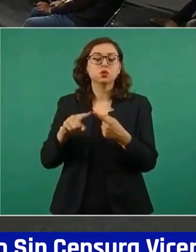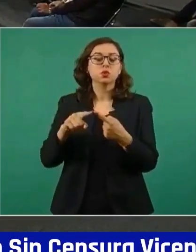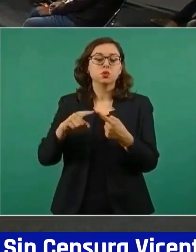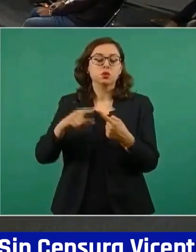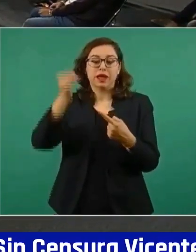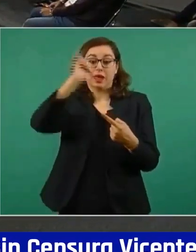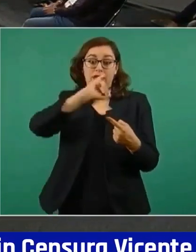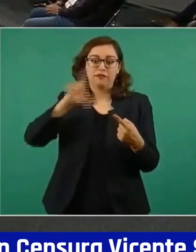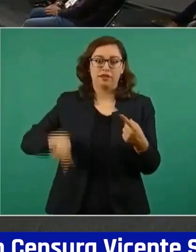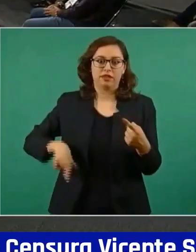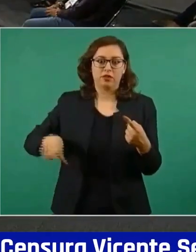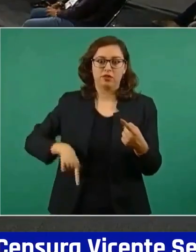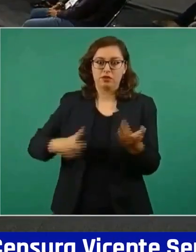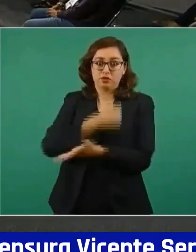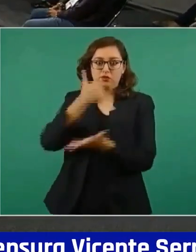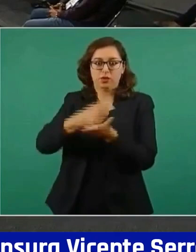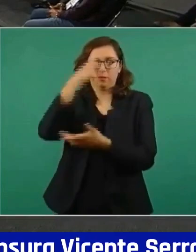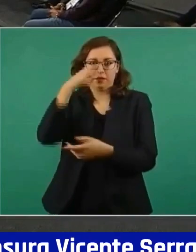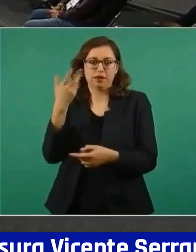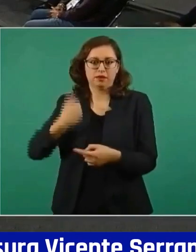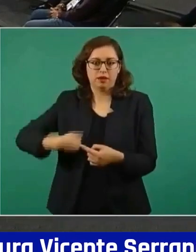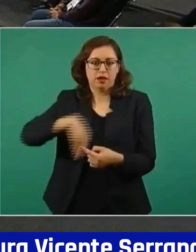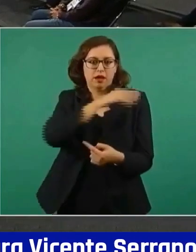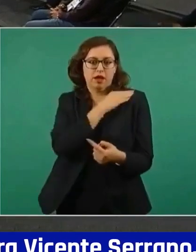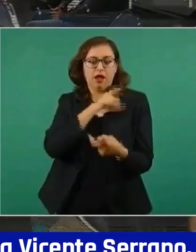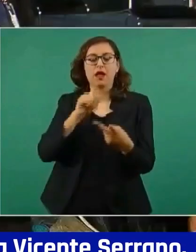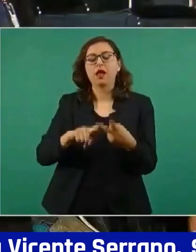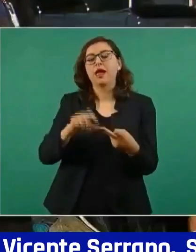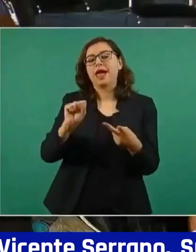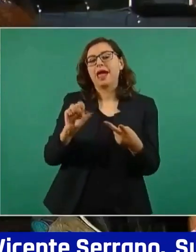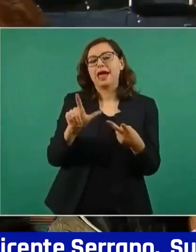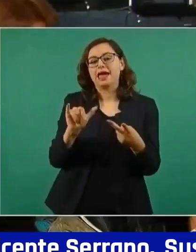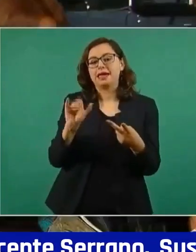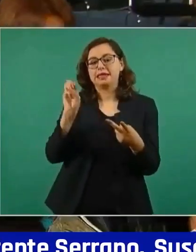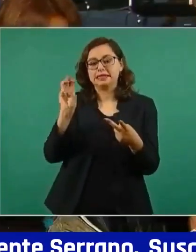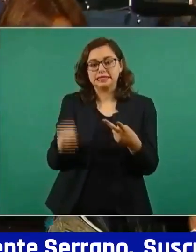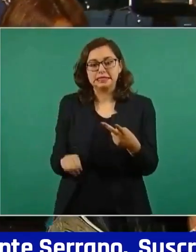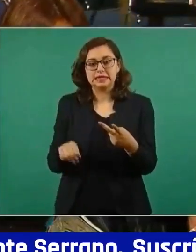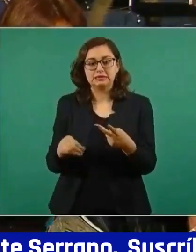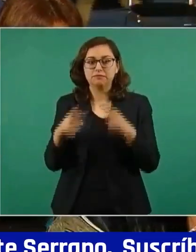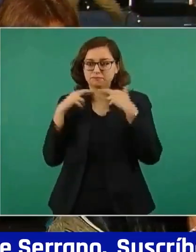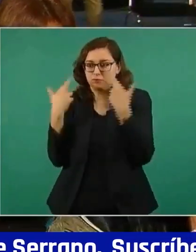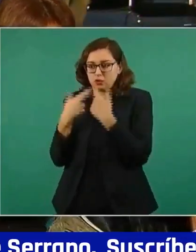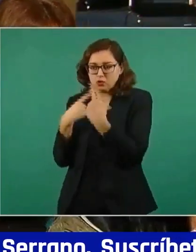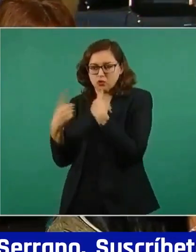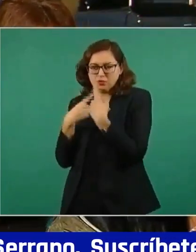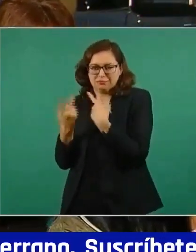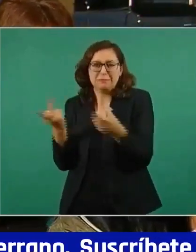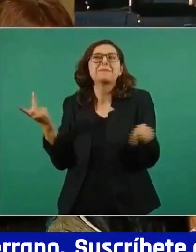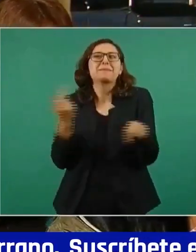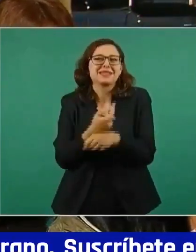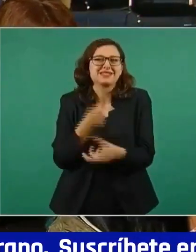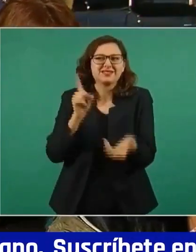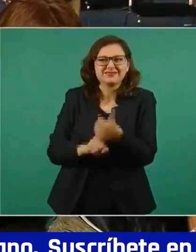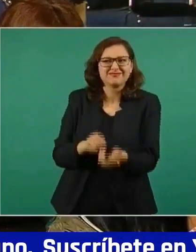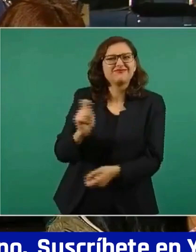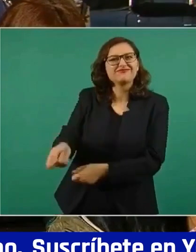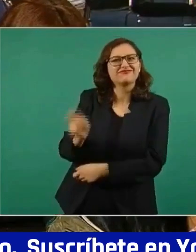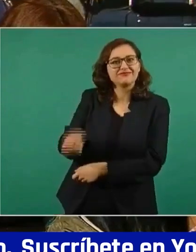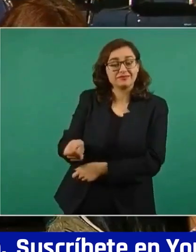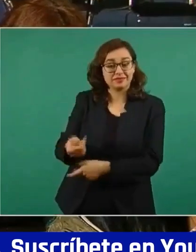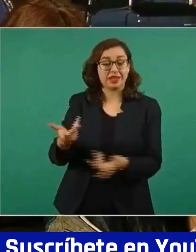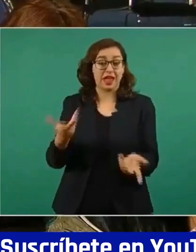el empresario Carlos Slim aquí en Palacio Nacional. Usted nos había adelantado hace unas semanas de que